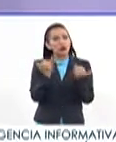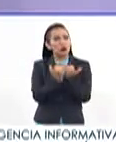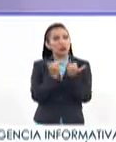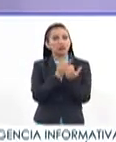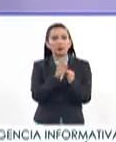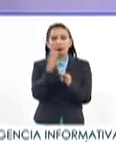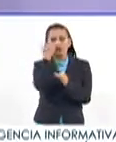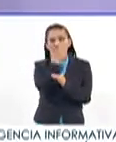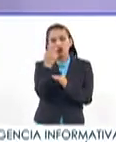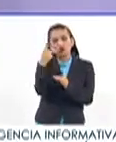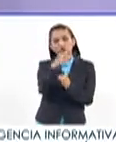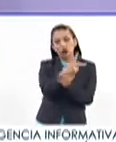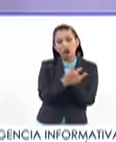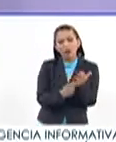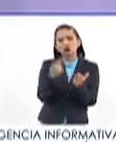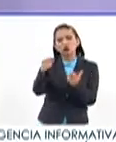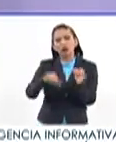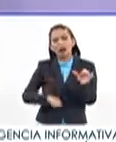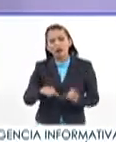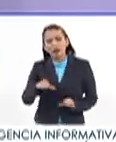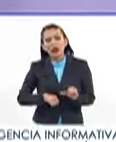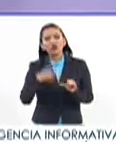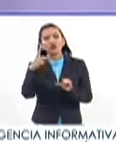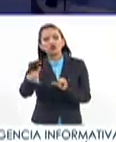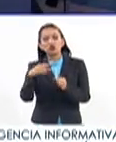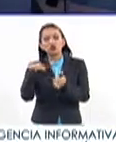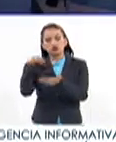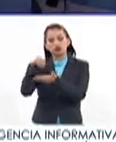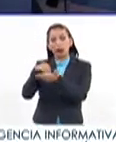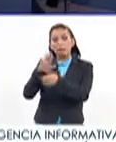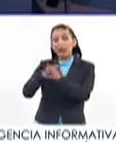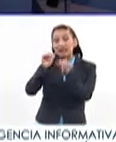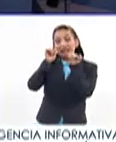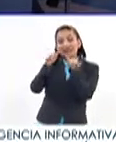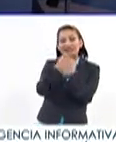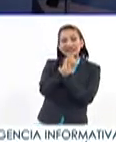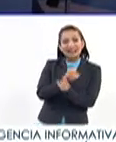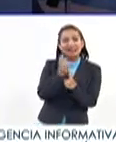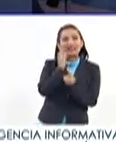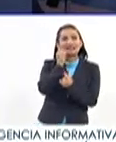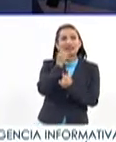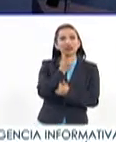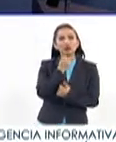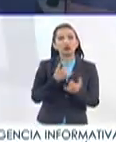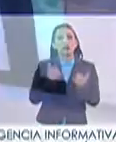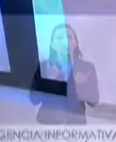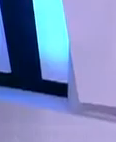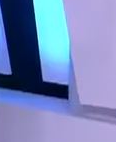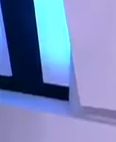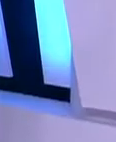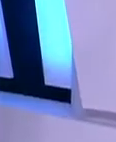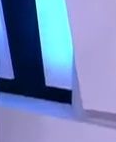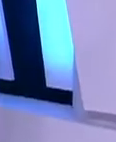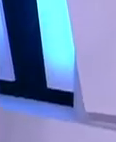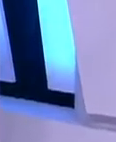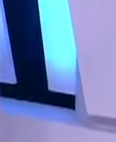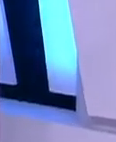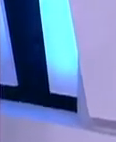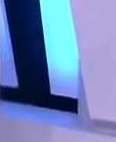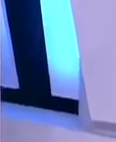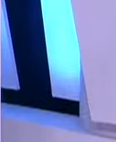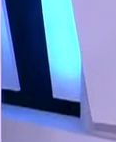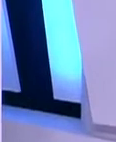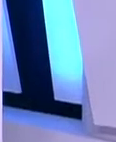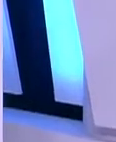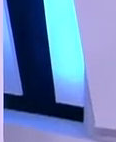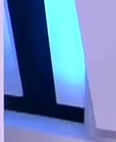labor de revisar sus programas, sus acciones, sus políticas más enfocadas hacia niñas, niños y adolescentes. Otros de los invitados